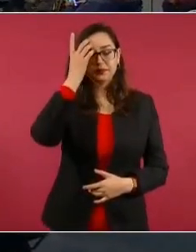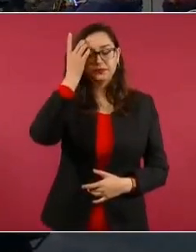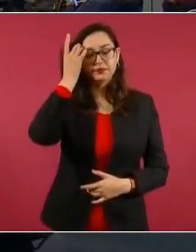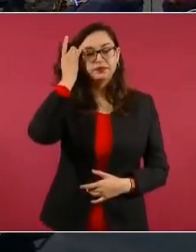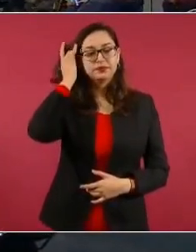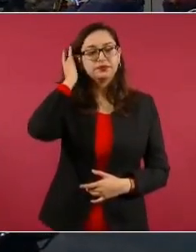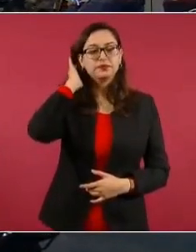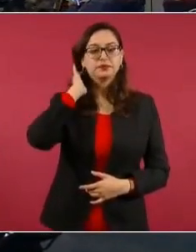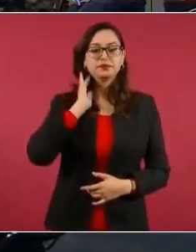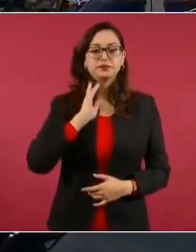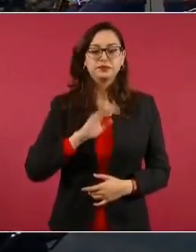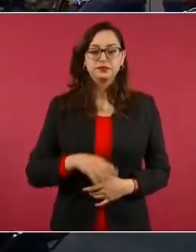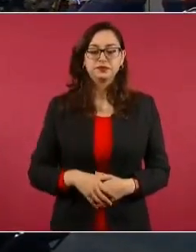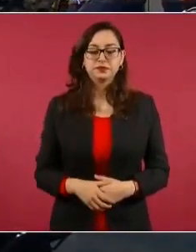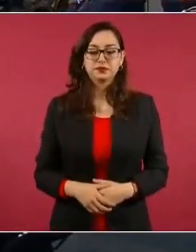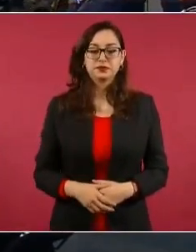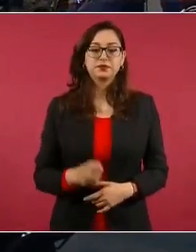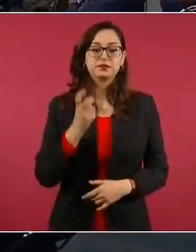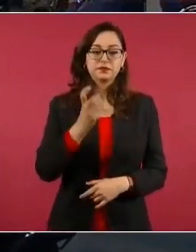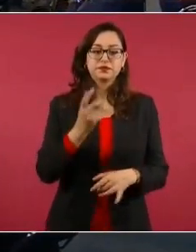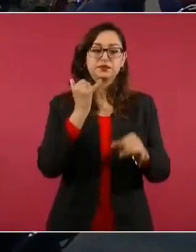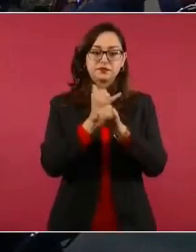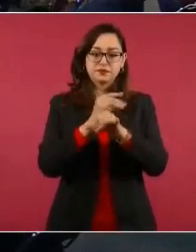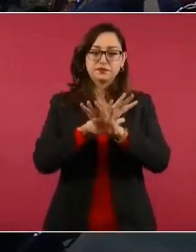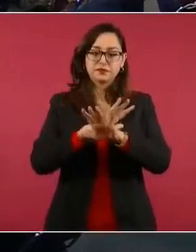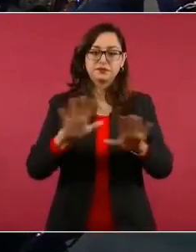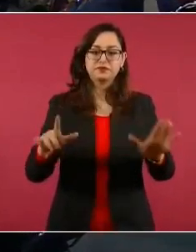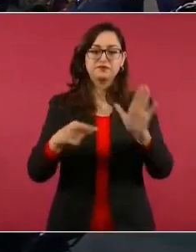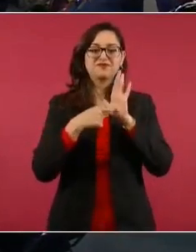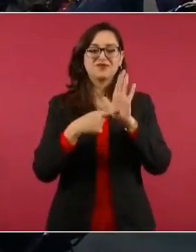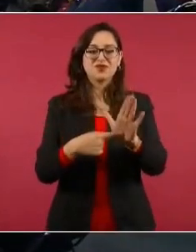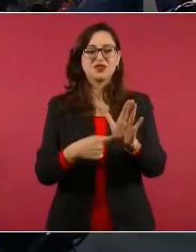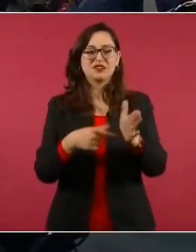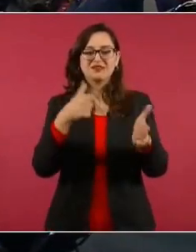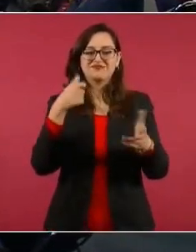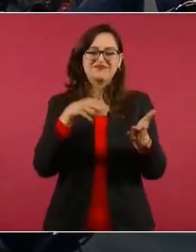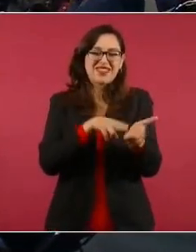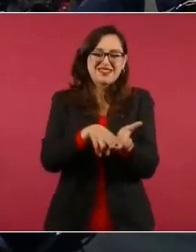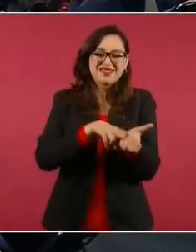Si yo quería que no se testara,